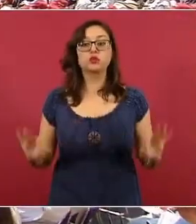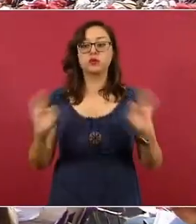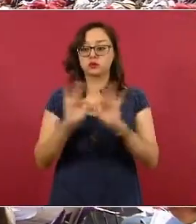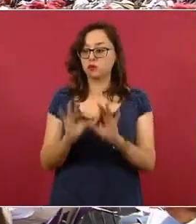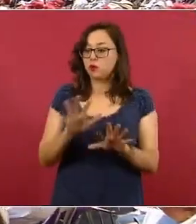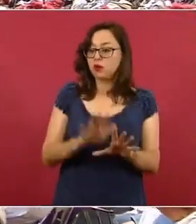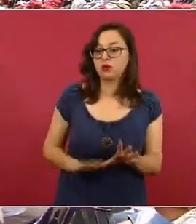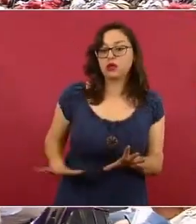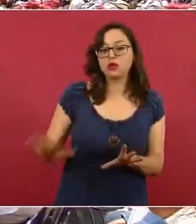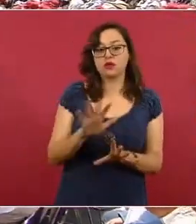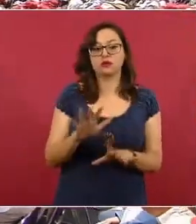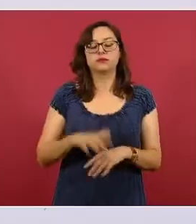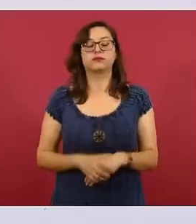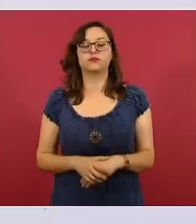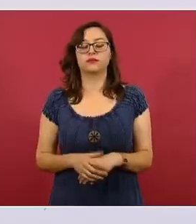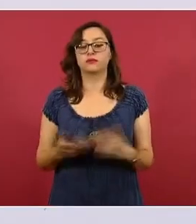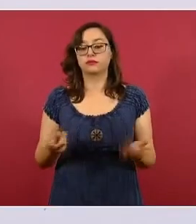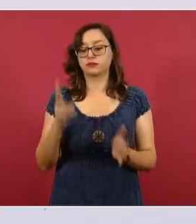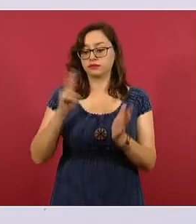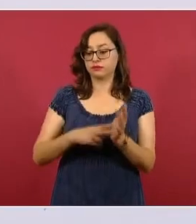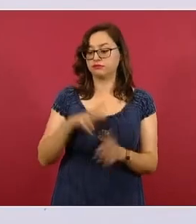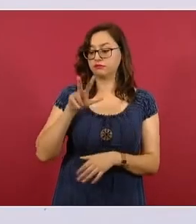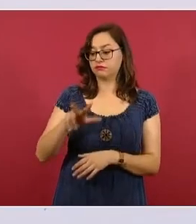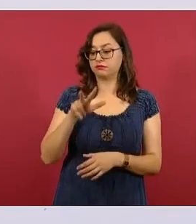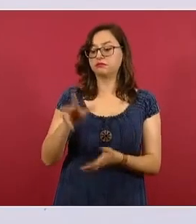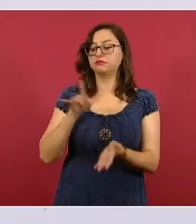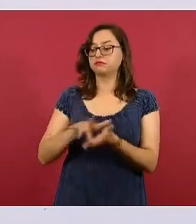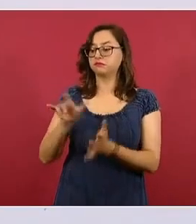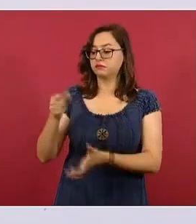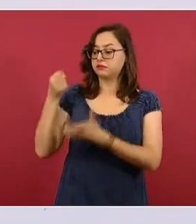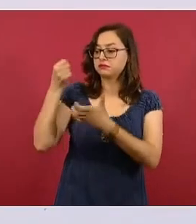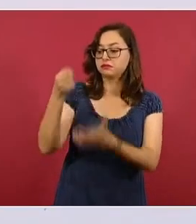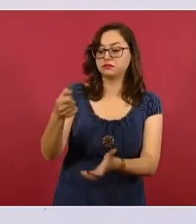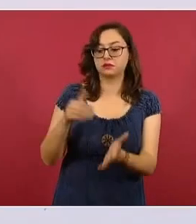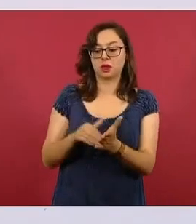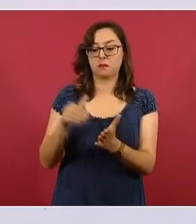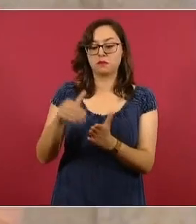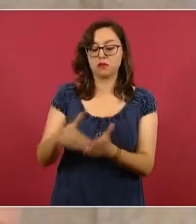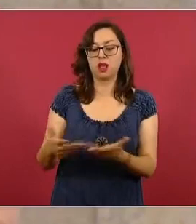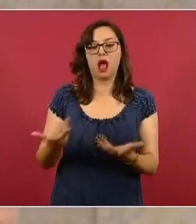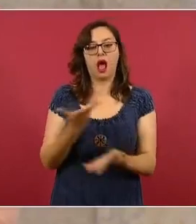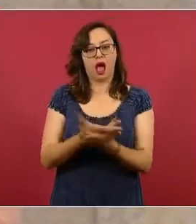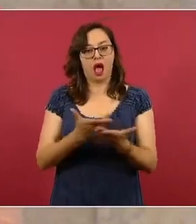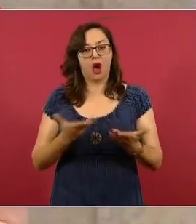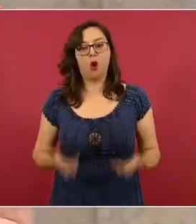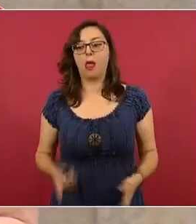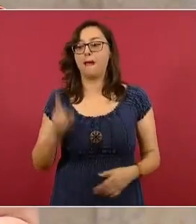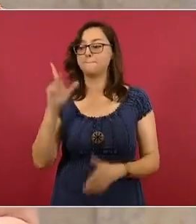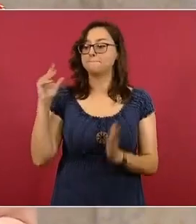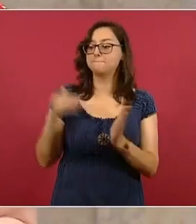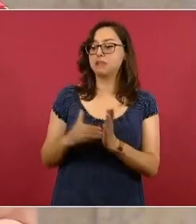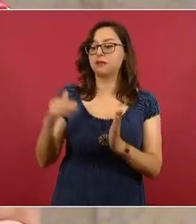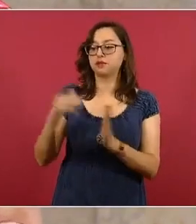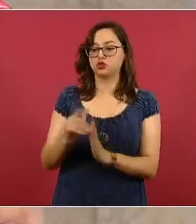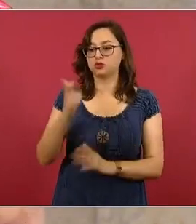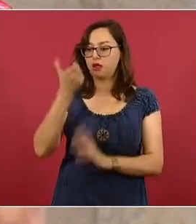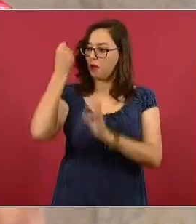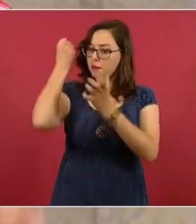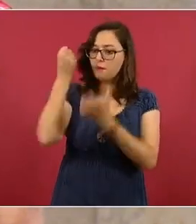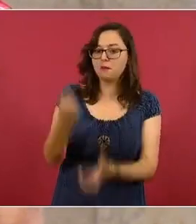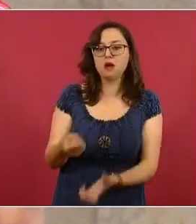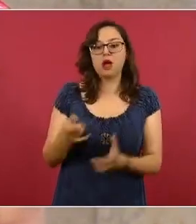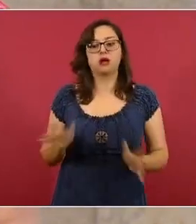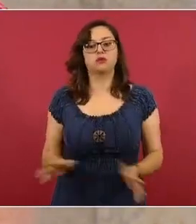200 millones de pesos al campo de la ciudad. Nosotros lo elevamos a 1,000 millones de pesos, de tal manera